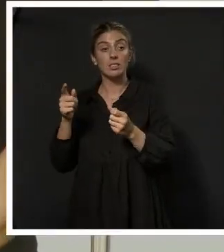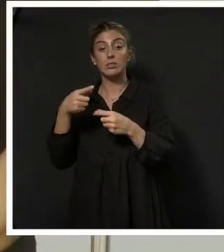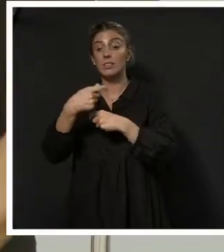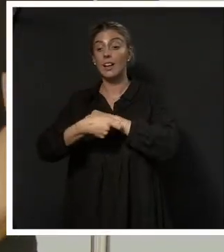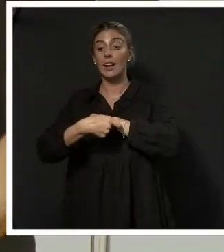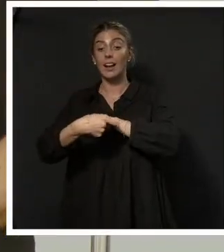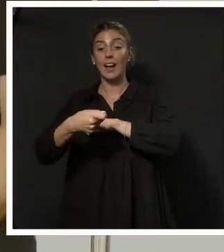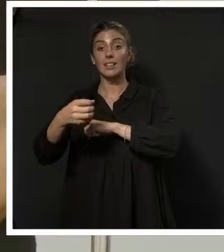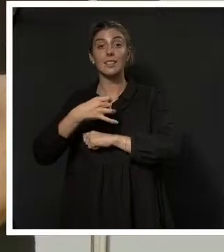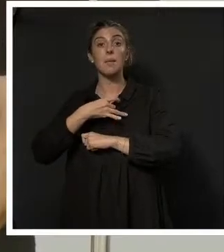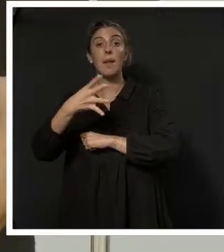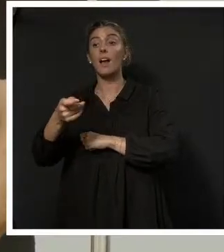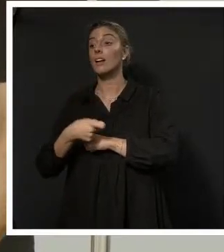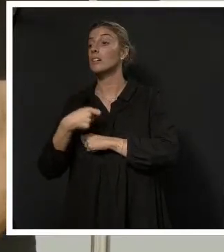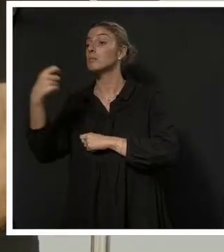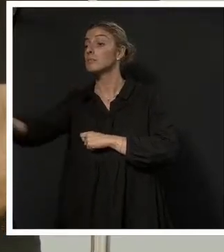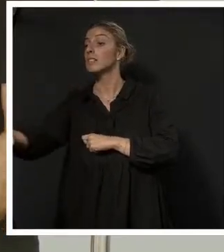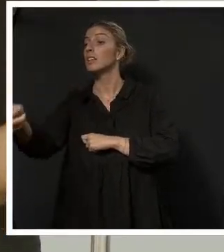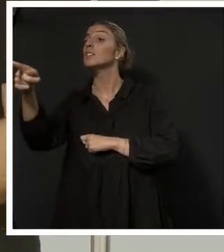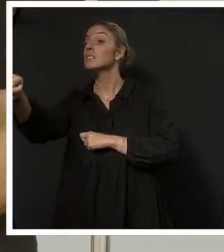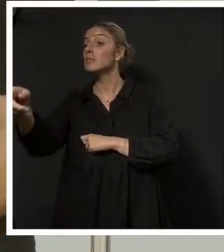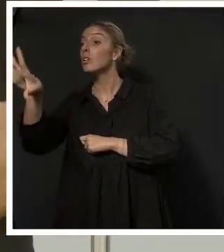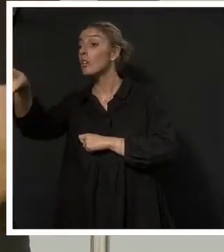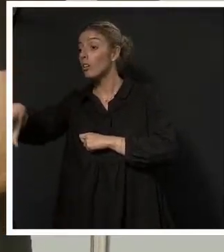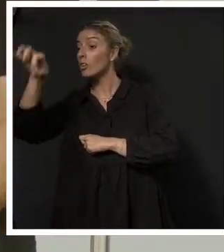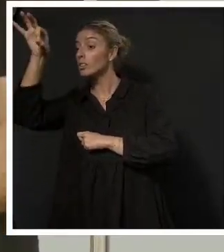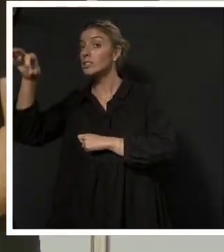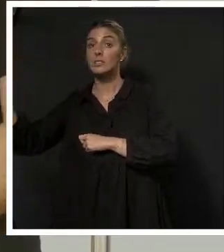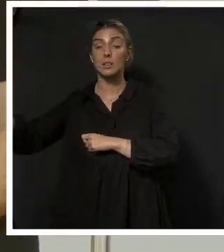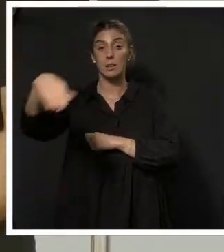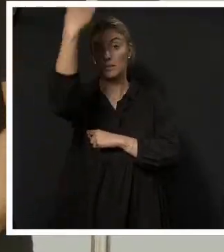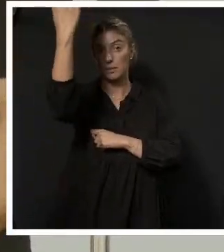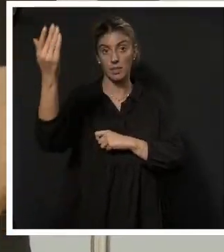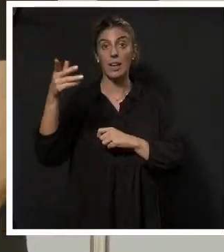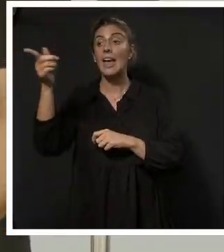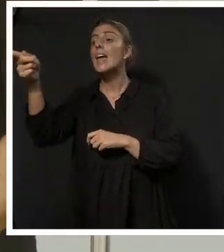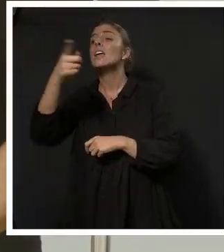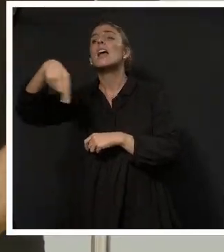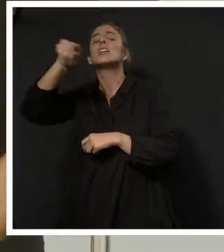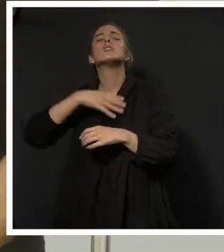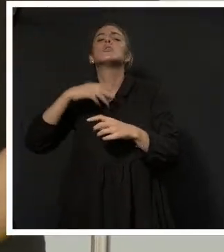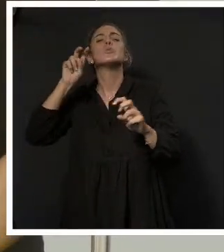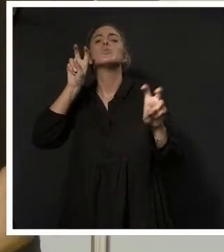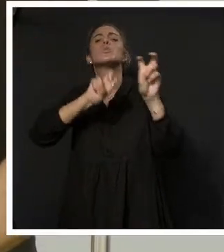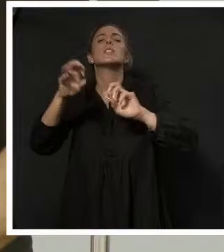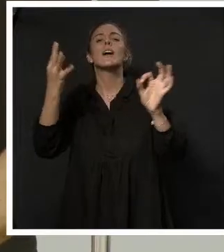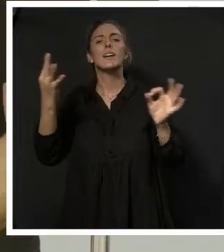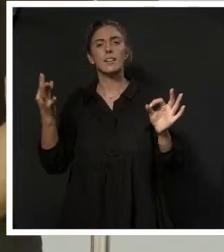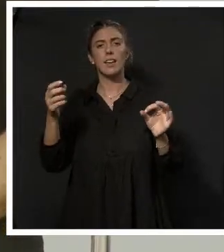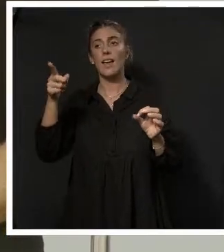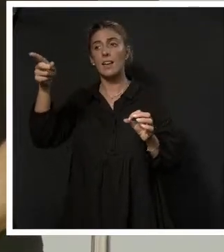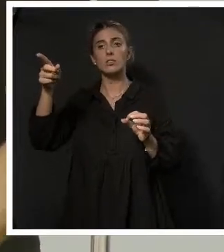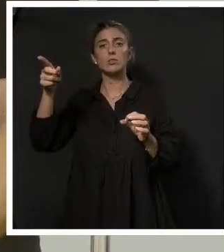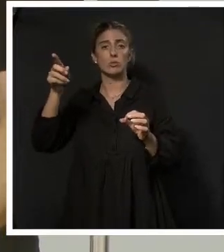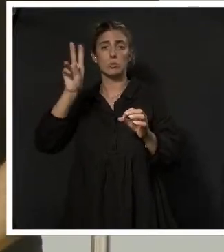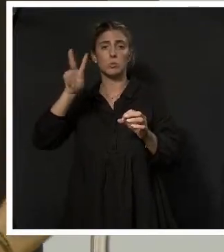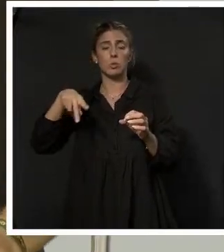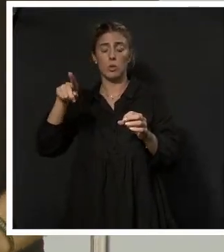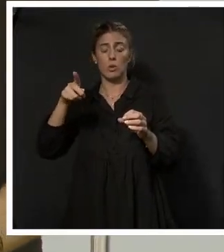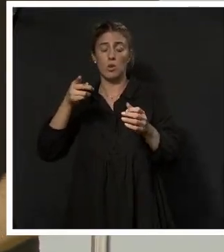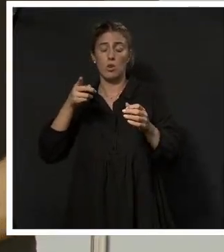los restaurantes muy bonito porque querían era abrir un restaurante él es son fillos de gallegos